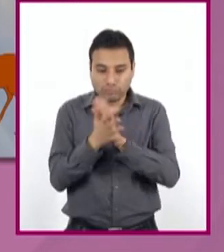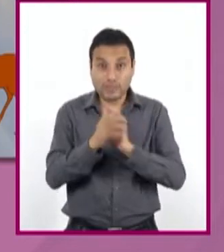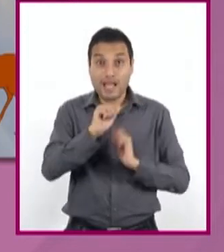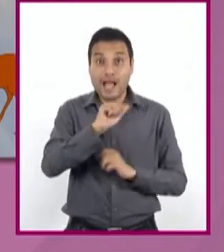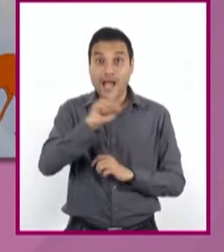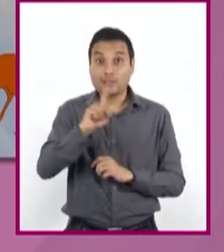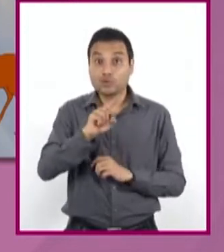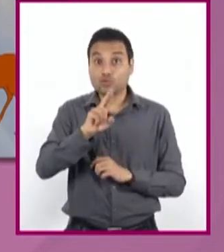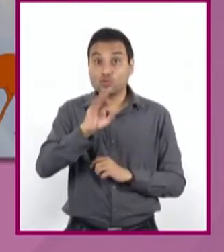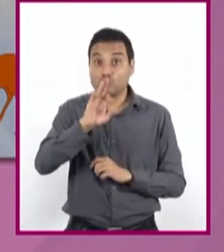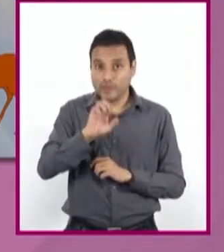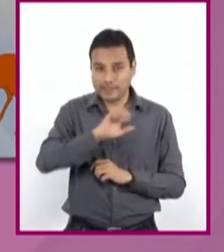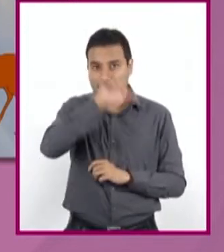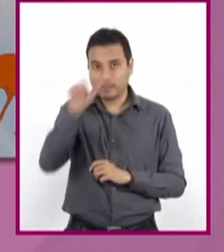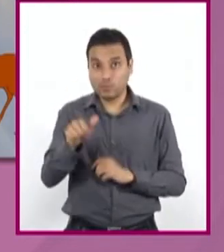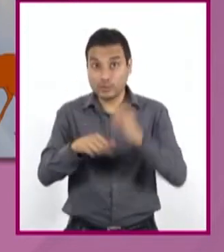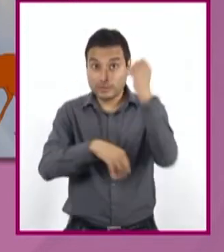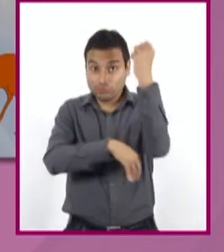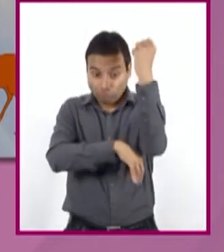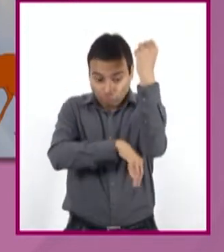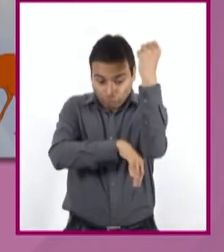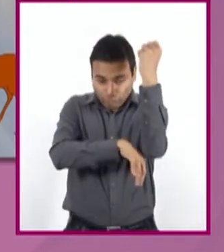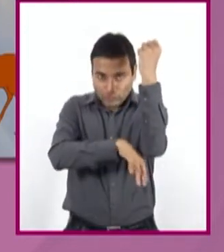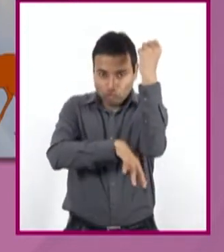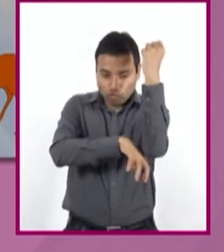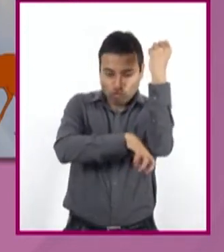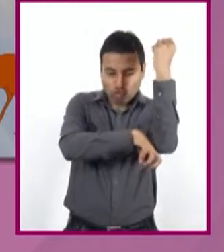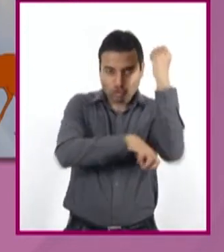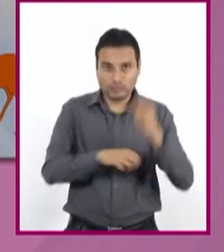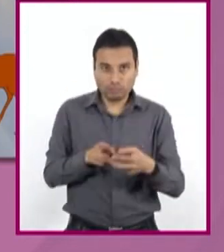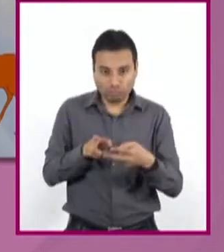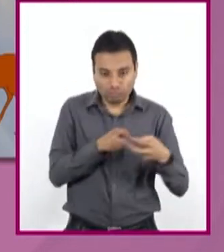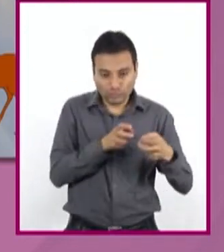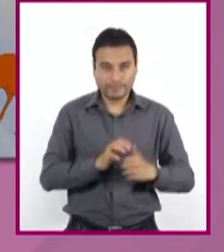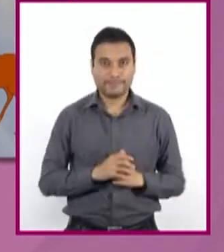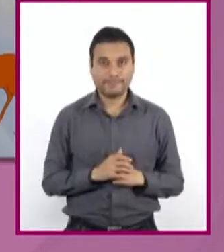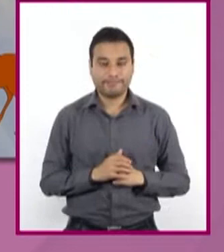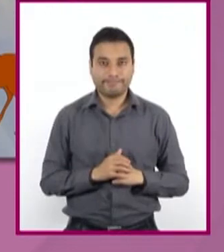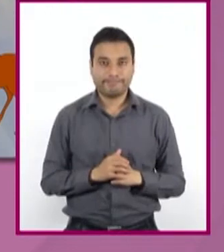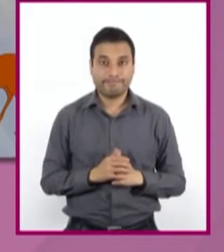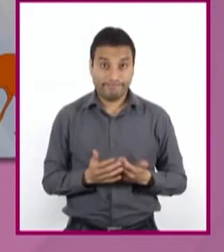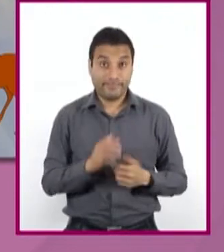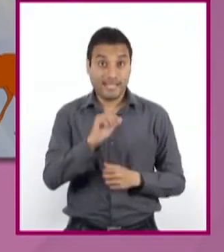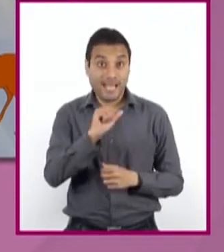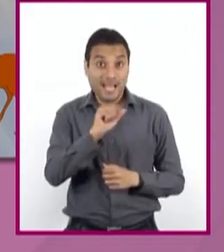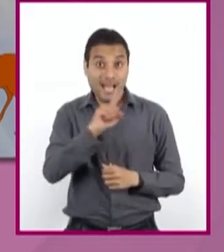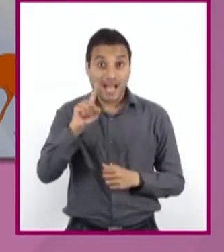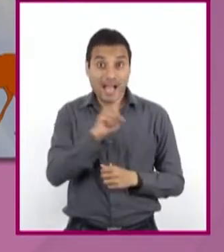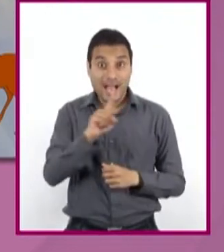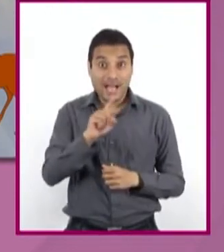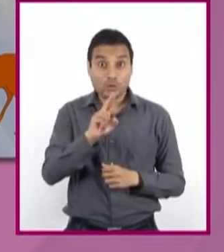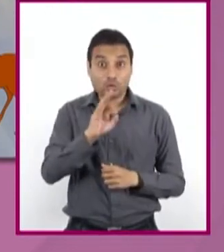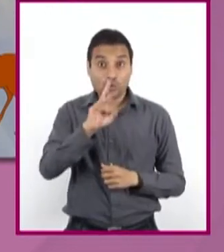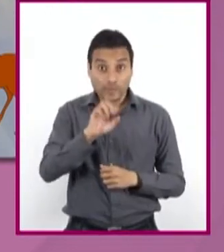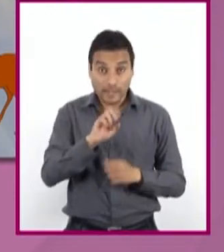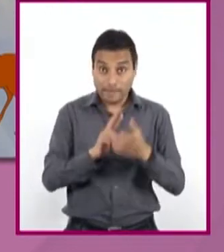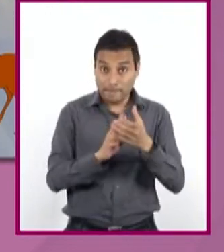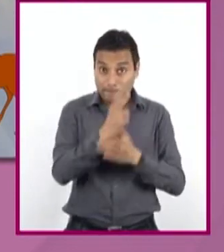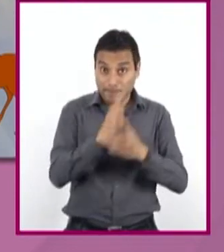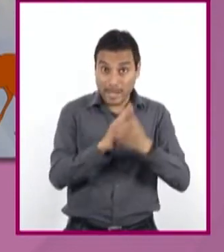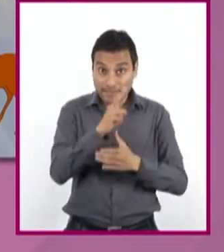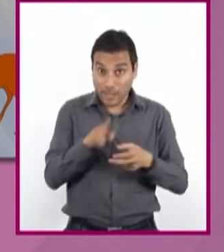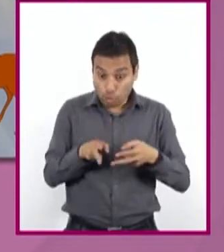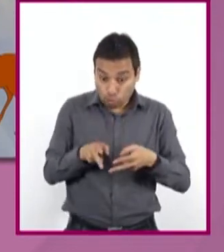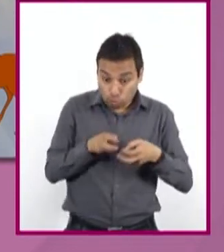de las plantas pueden absorber. Sin embargo, no todo el azufre es usado por las plantas.